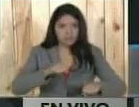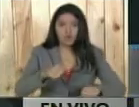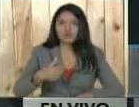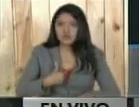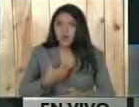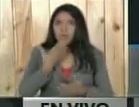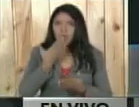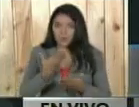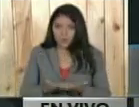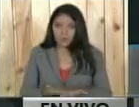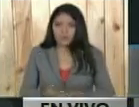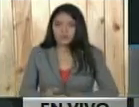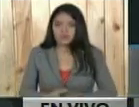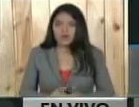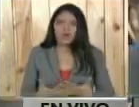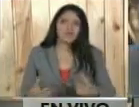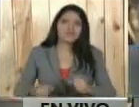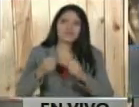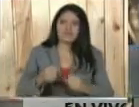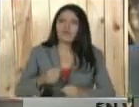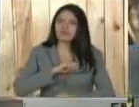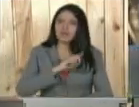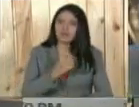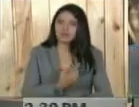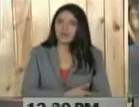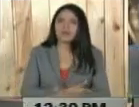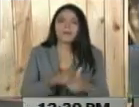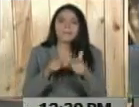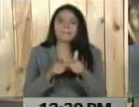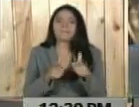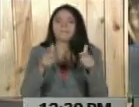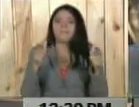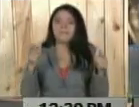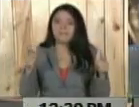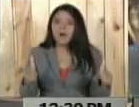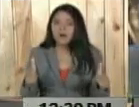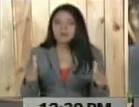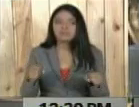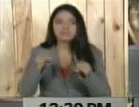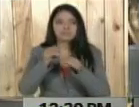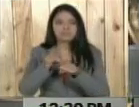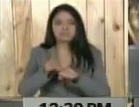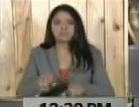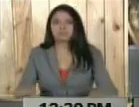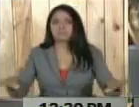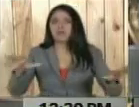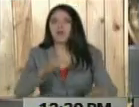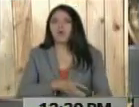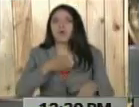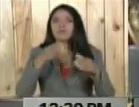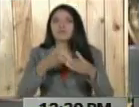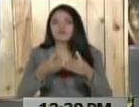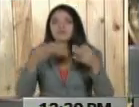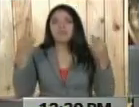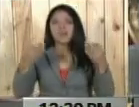propongo el fortalecimiento, la expansión y el despliegue de la Comisión de la